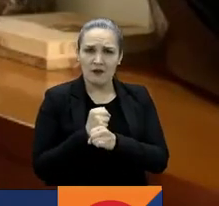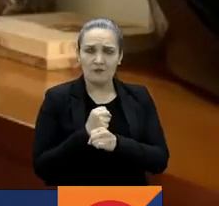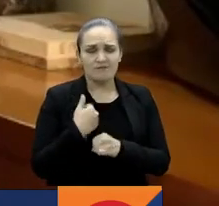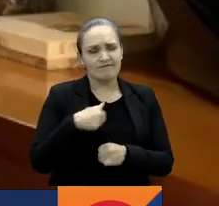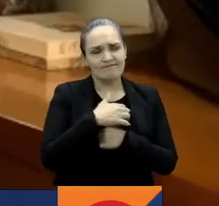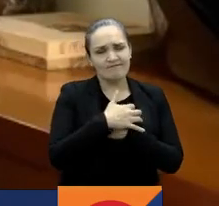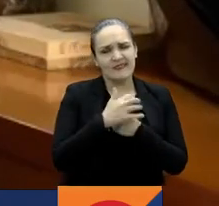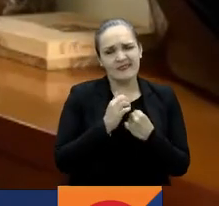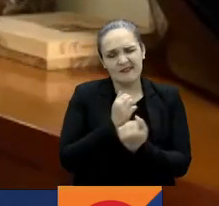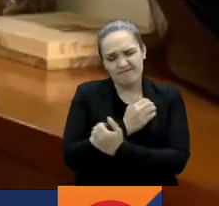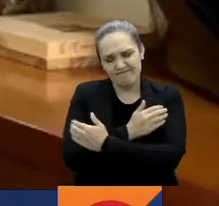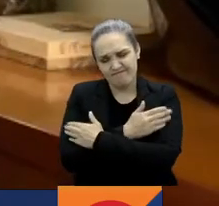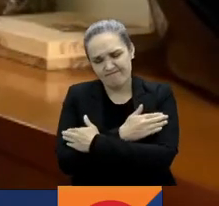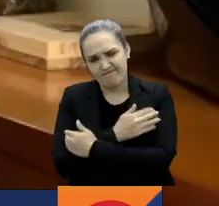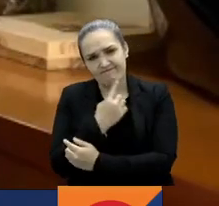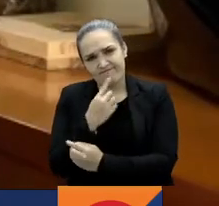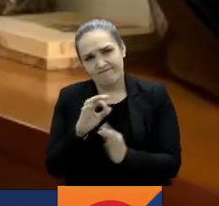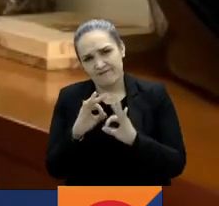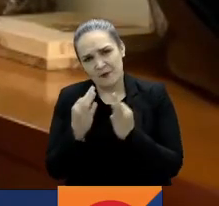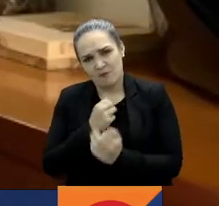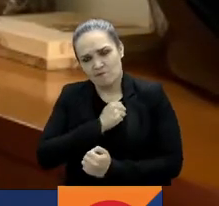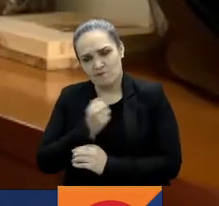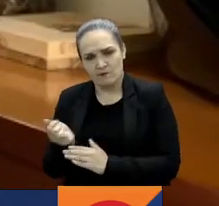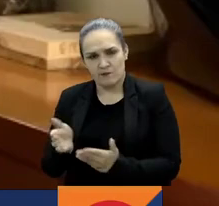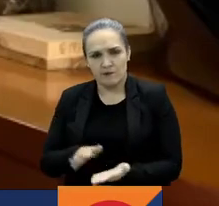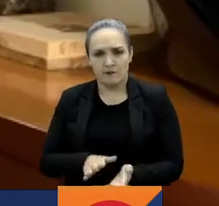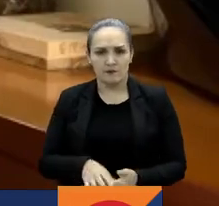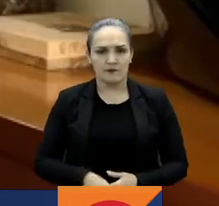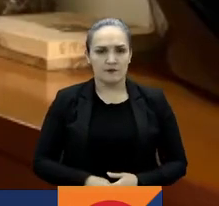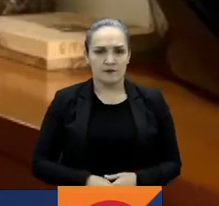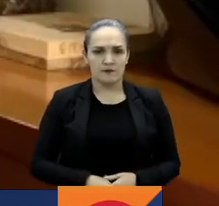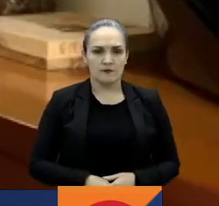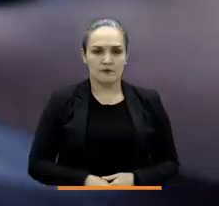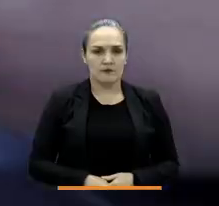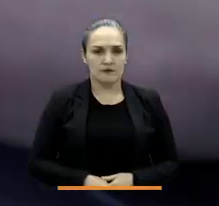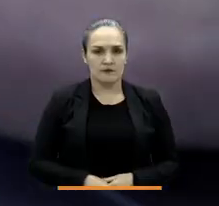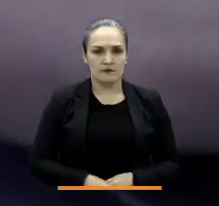enviamos abrazos de solidaridad a su familia. Teddy, han ganado el San Sebastián.